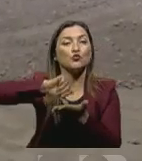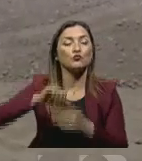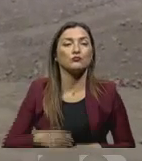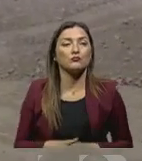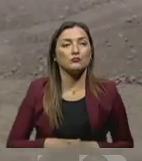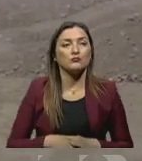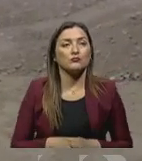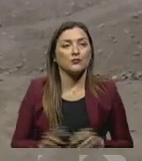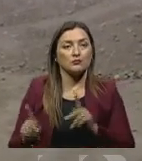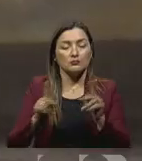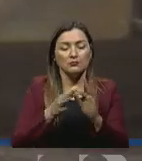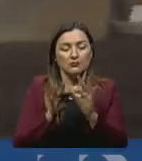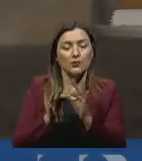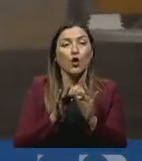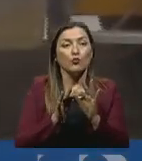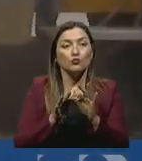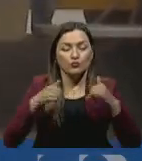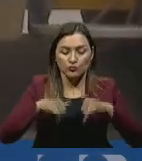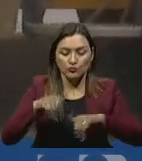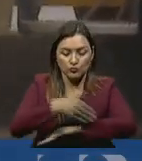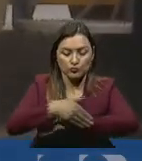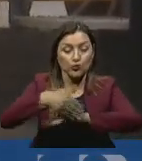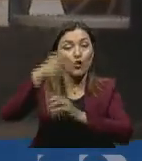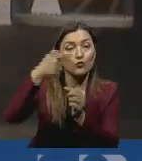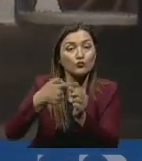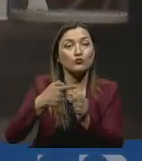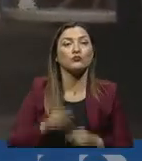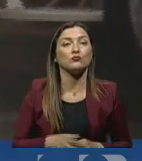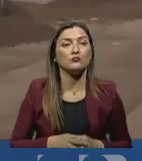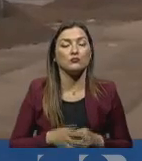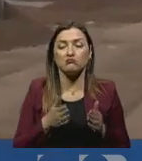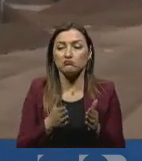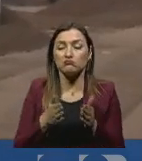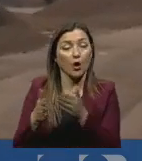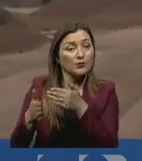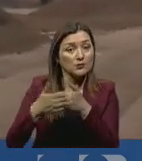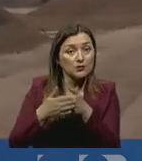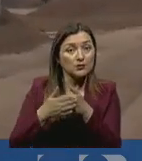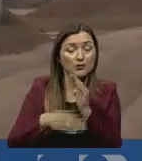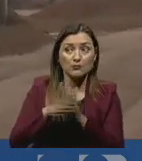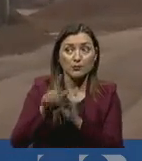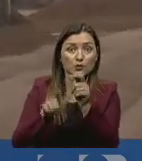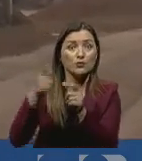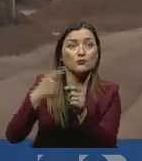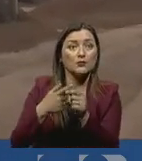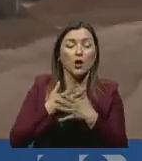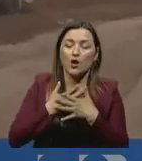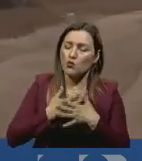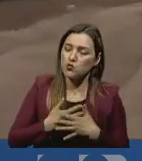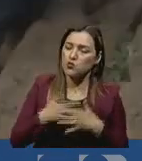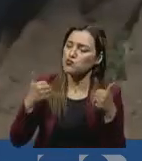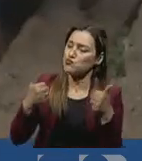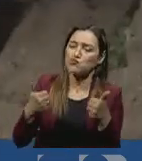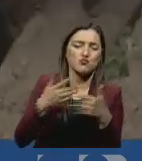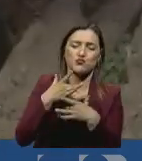el plan de rehabilitación Vial continúa en la capital y a pesar de los cierres viales la mayoría de quiteños están satisfechos con los